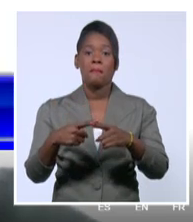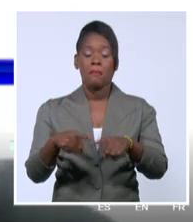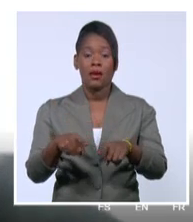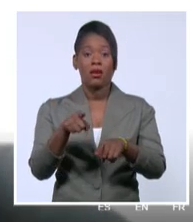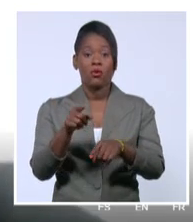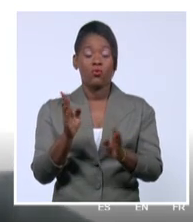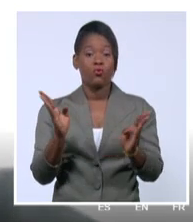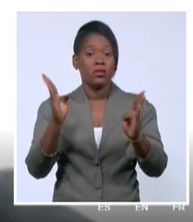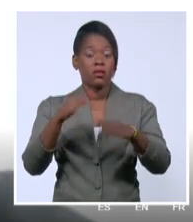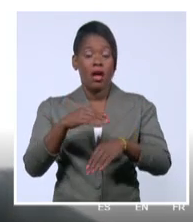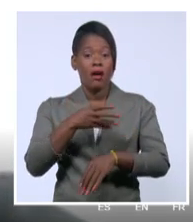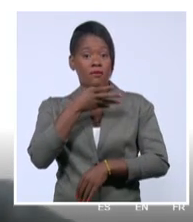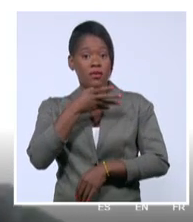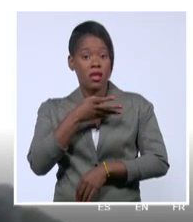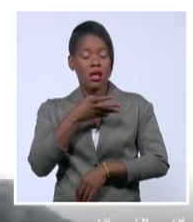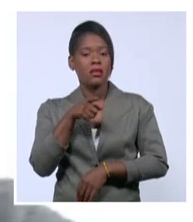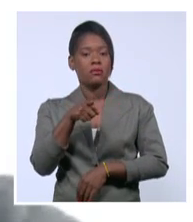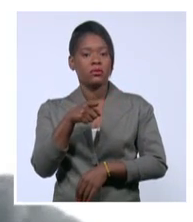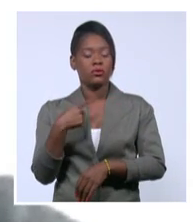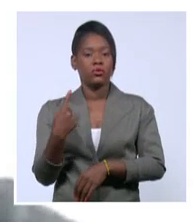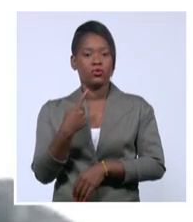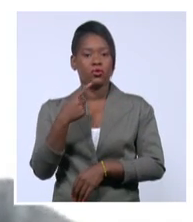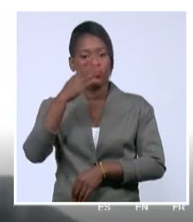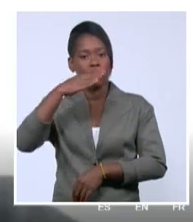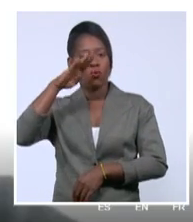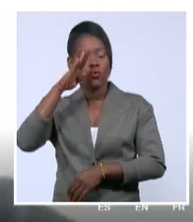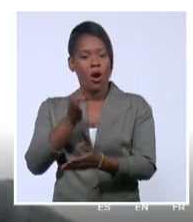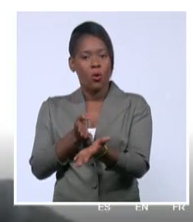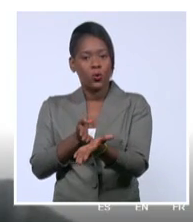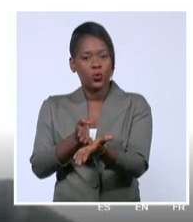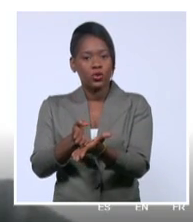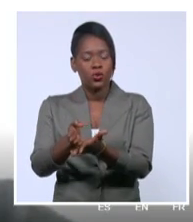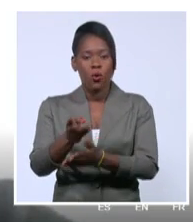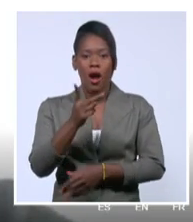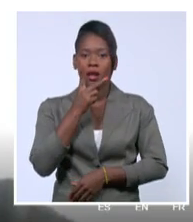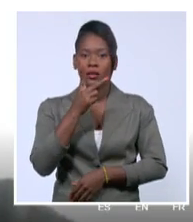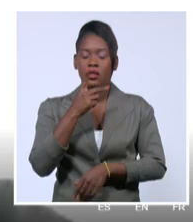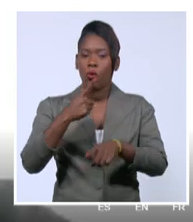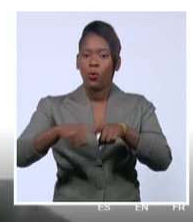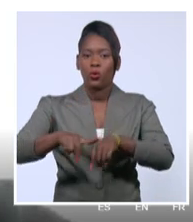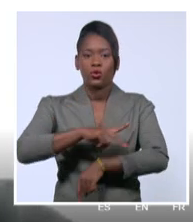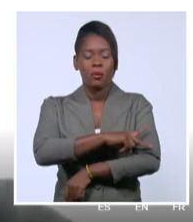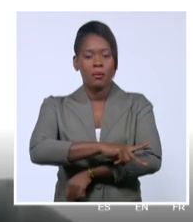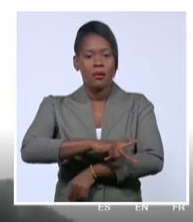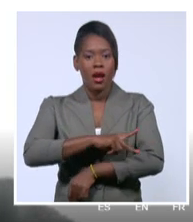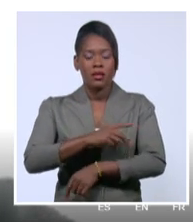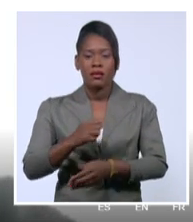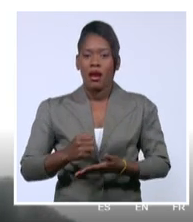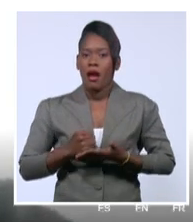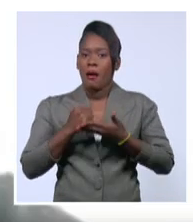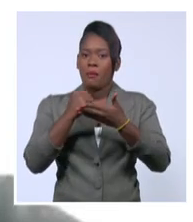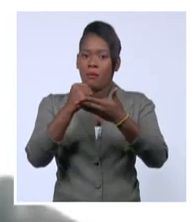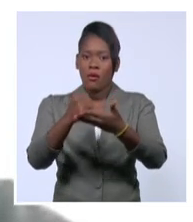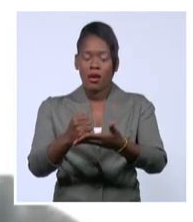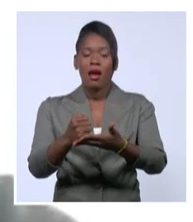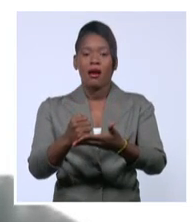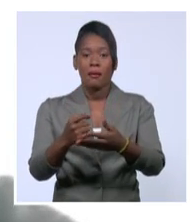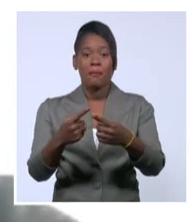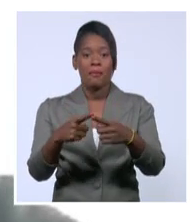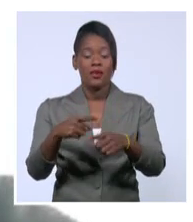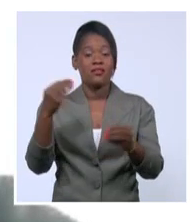ausencia material de Fidel Castro, seguimos teniendo en su ejemplo una luz, una guía, un